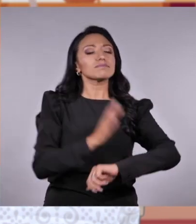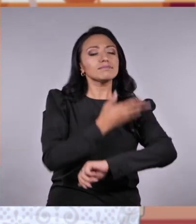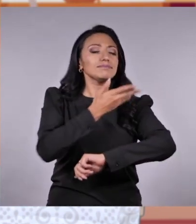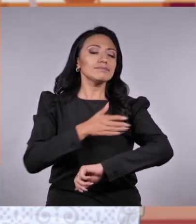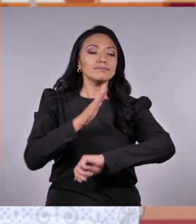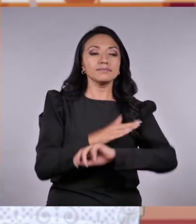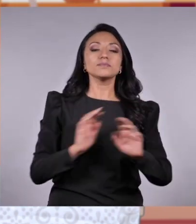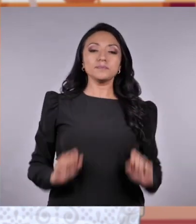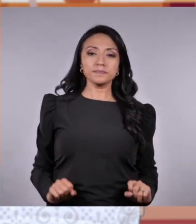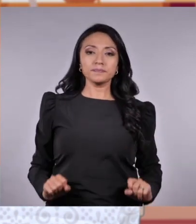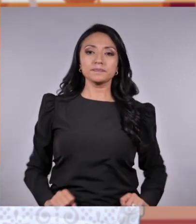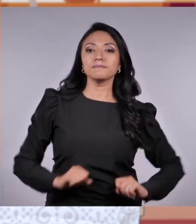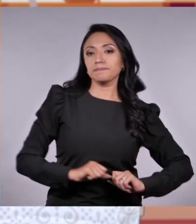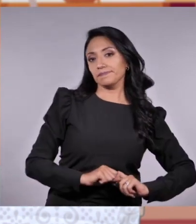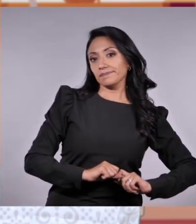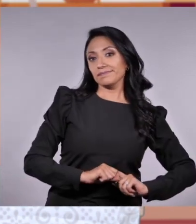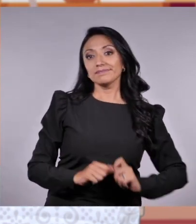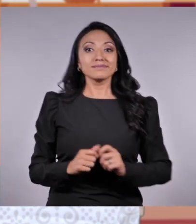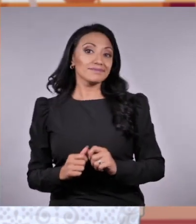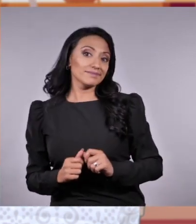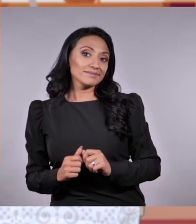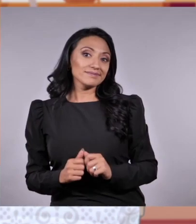prepárate! ¡Eso!